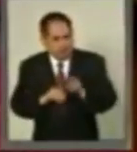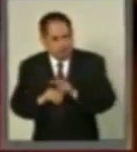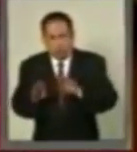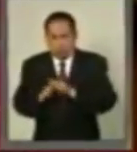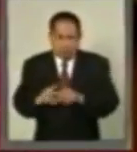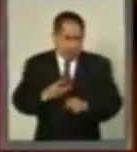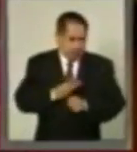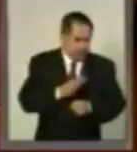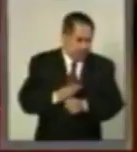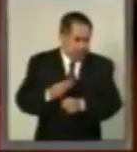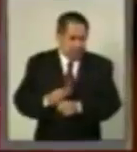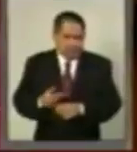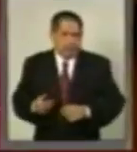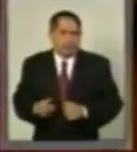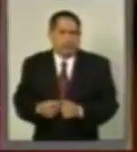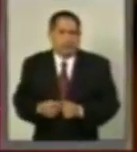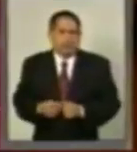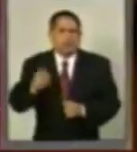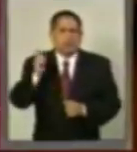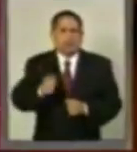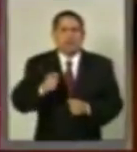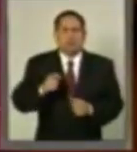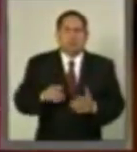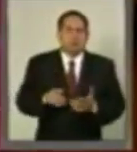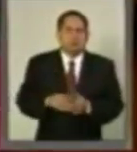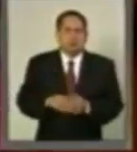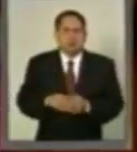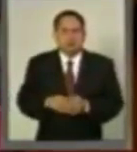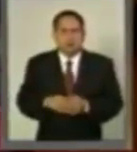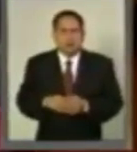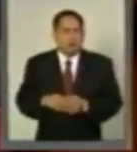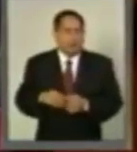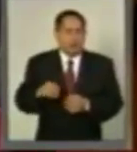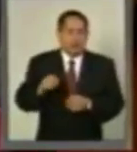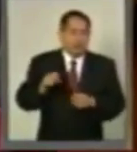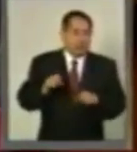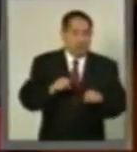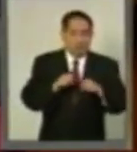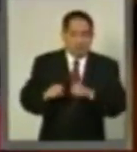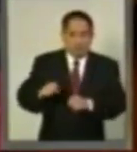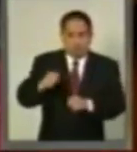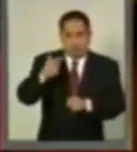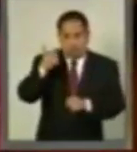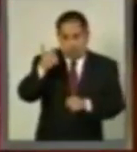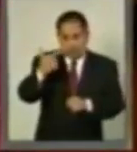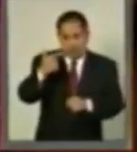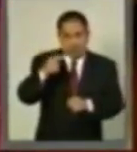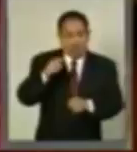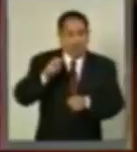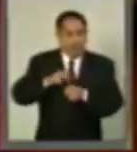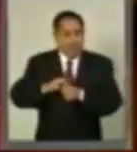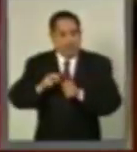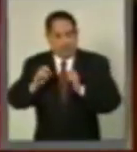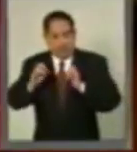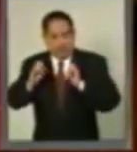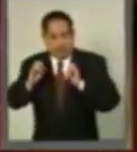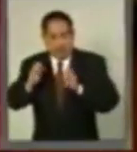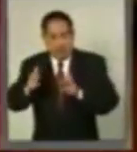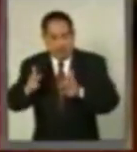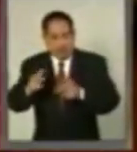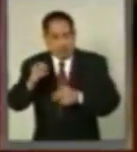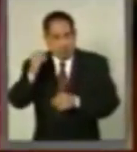arreglar, el que el sismo de 7 que pegó particularmente en Chiapas y Oaxaca,